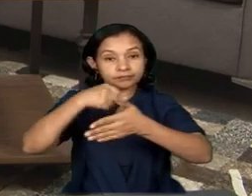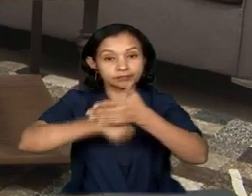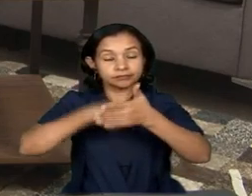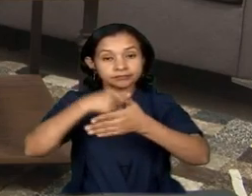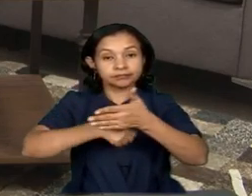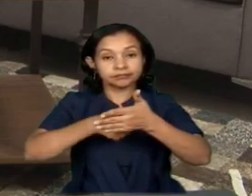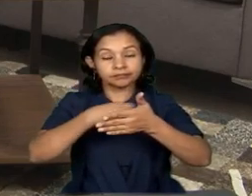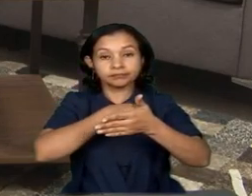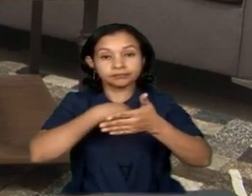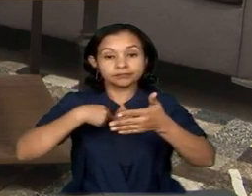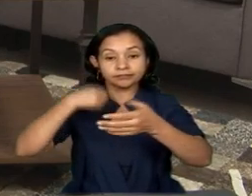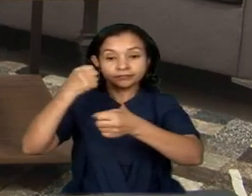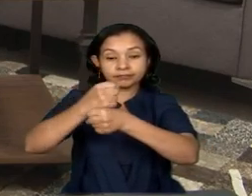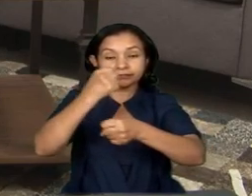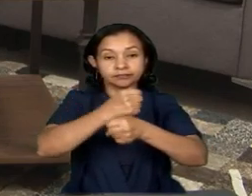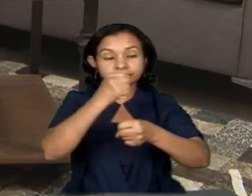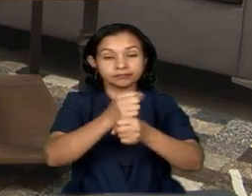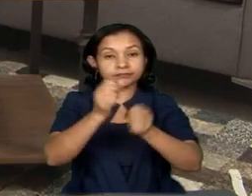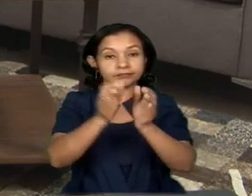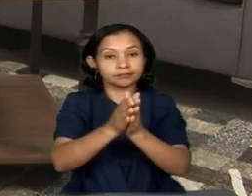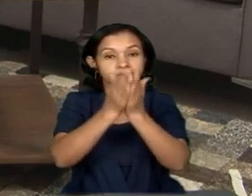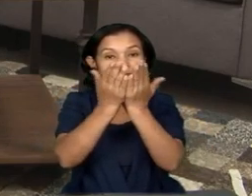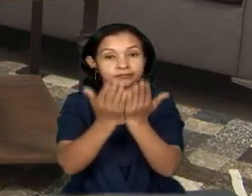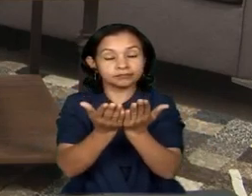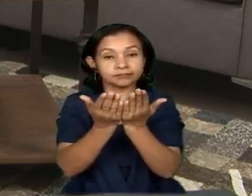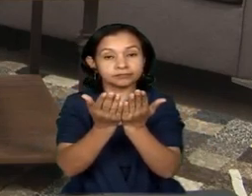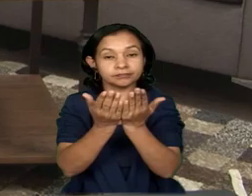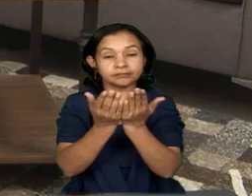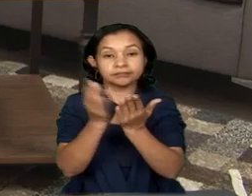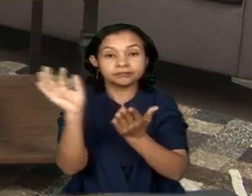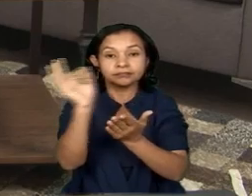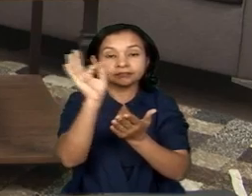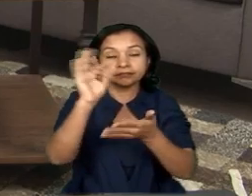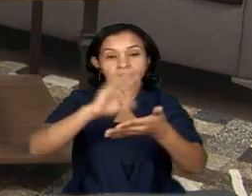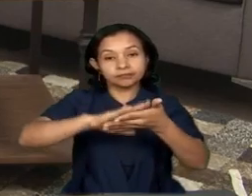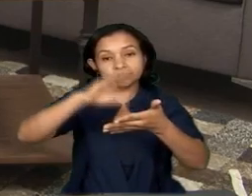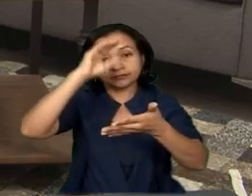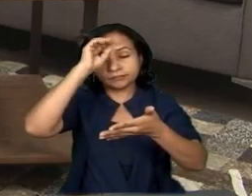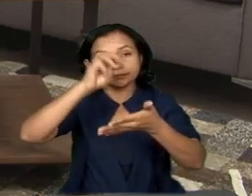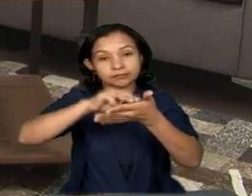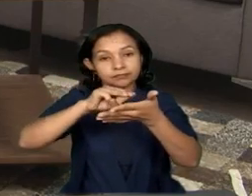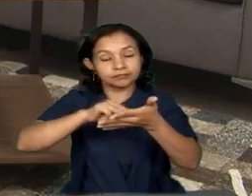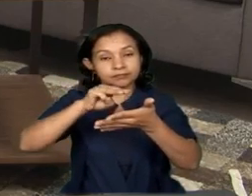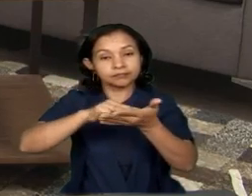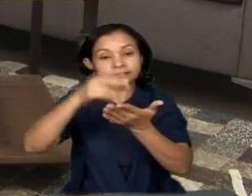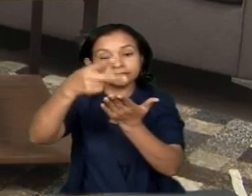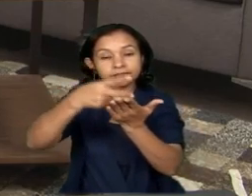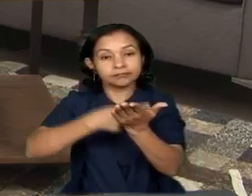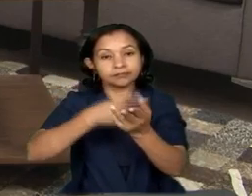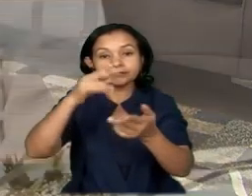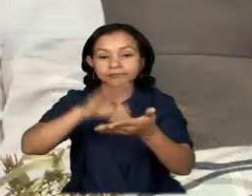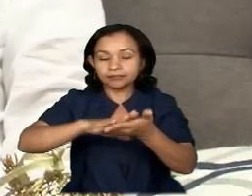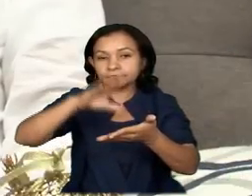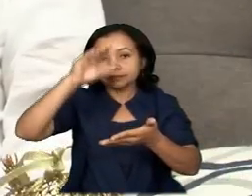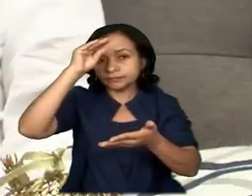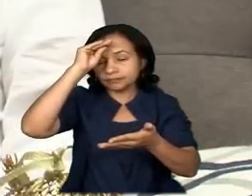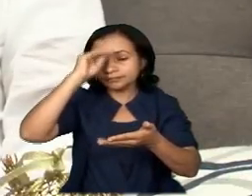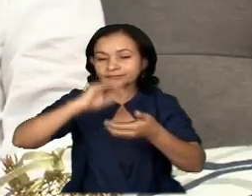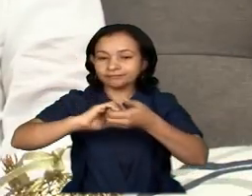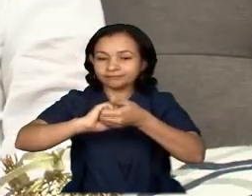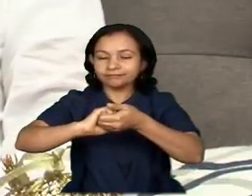ha reelaborado los textos escolares y las metodologías del aprendizaje de las matemáticas. El proyecto se llama Aprendizaje Amigable